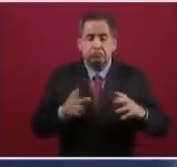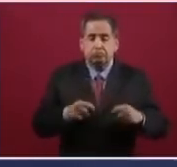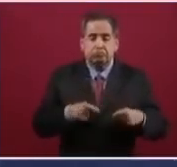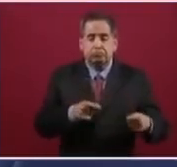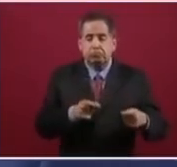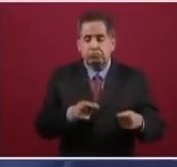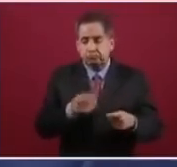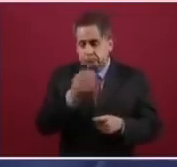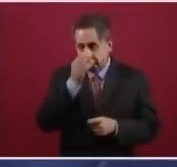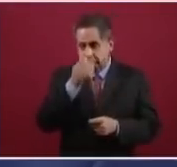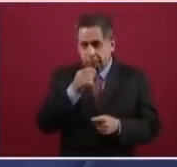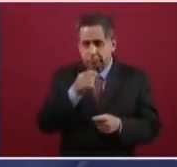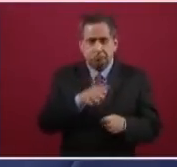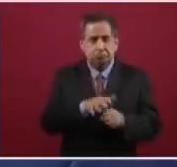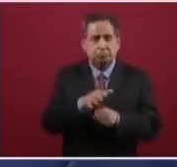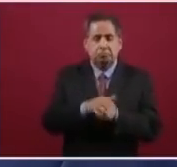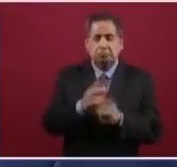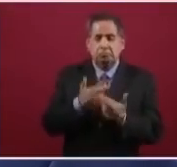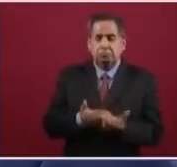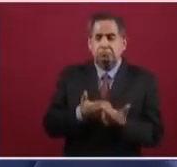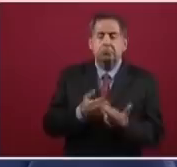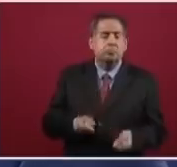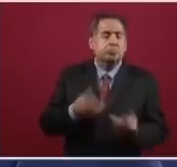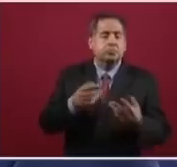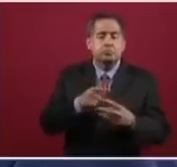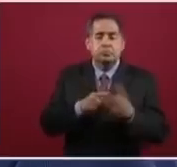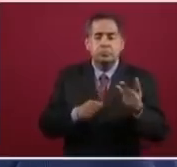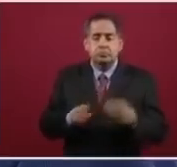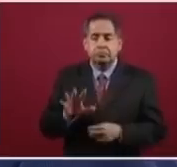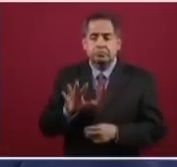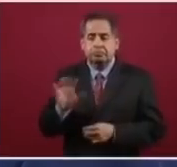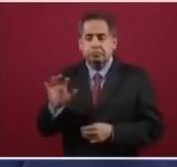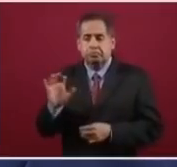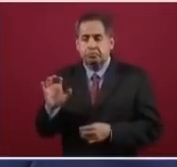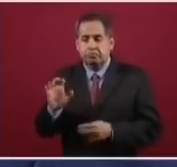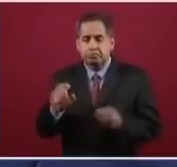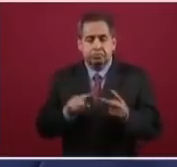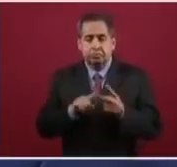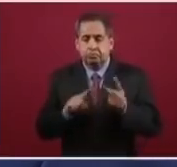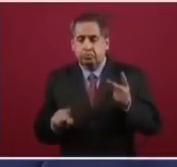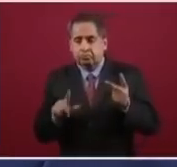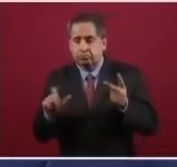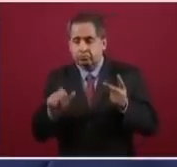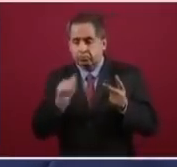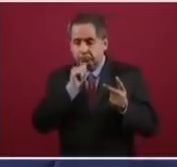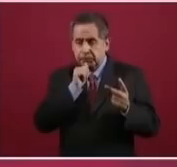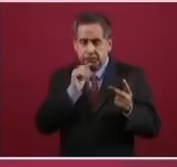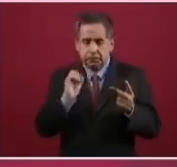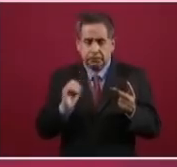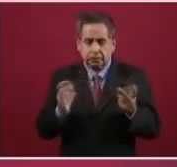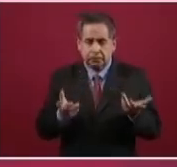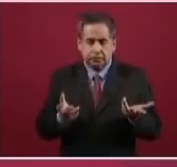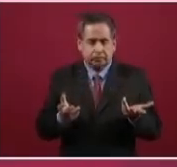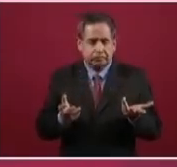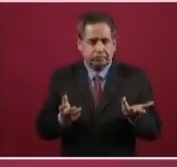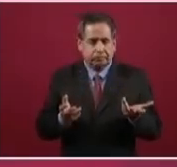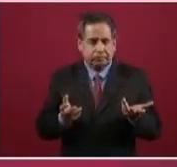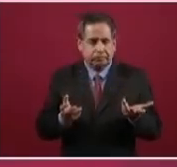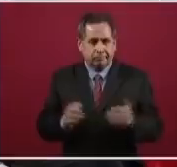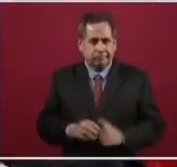sólo había basto para 500 claves